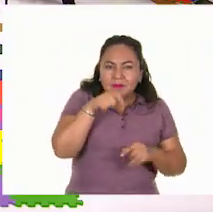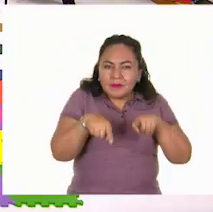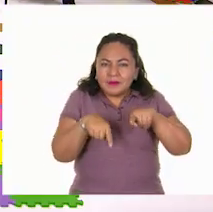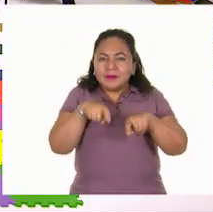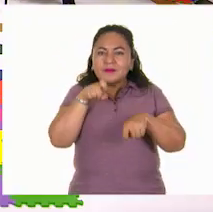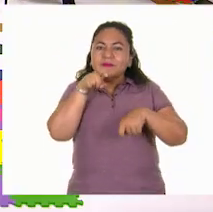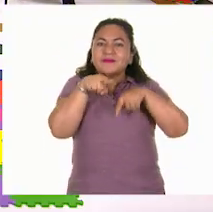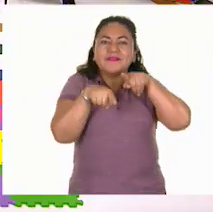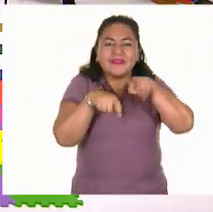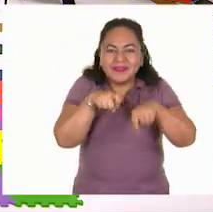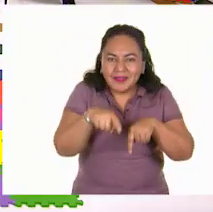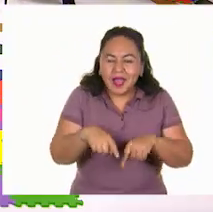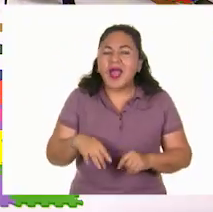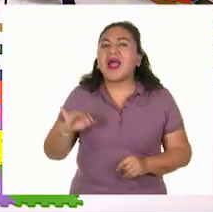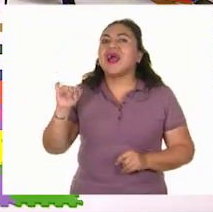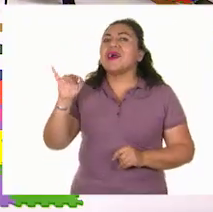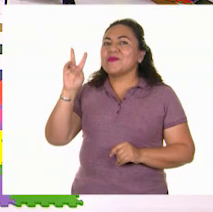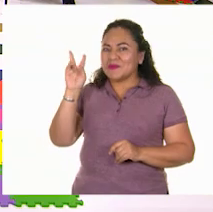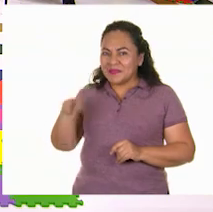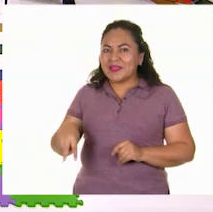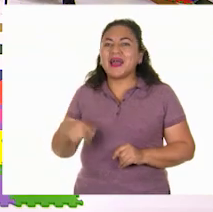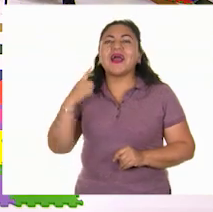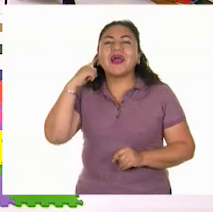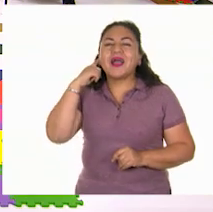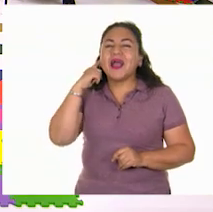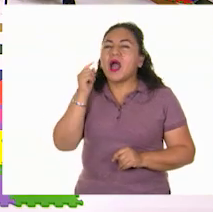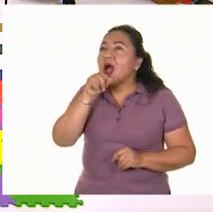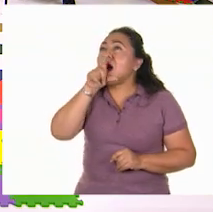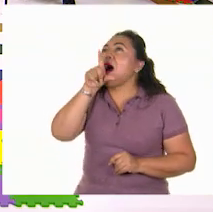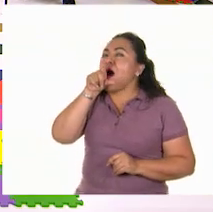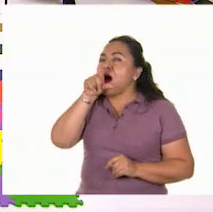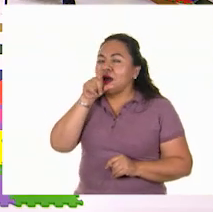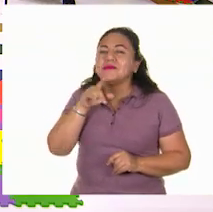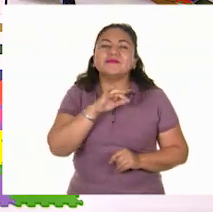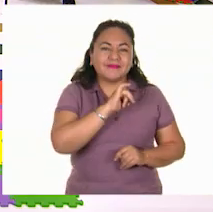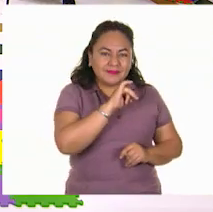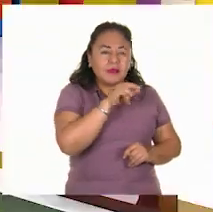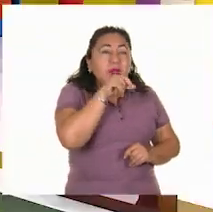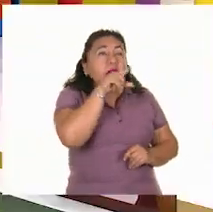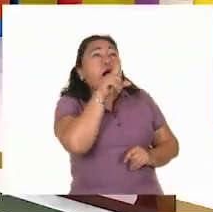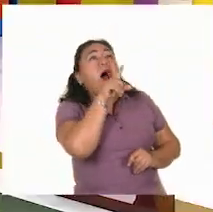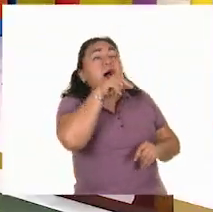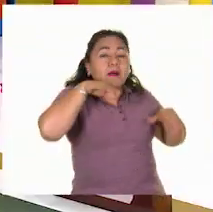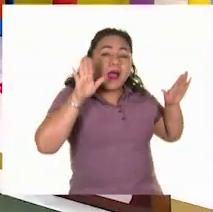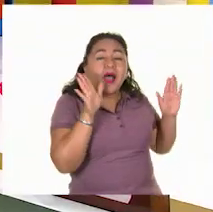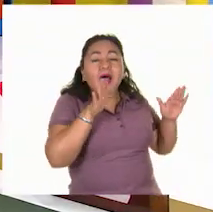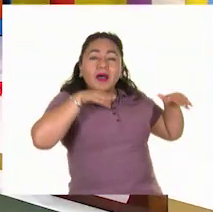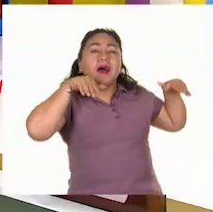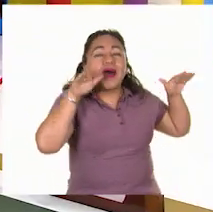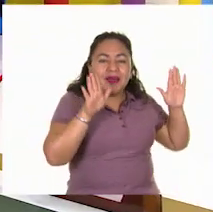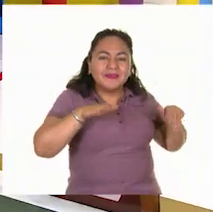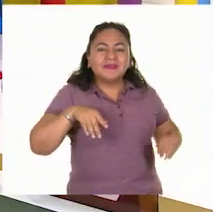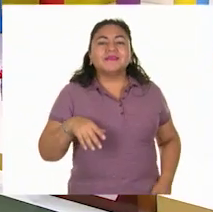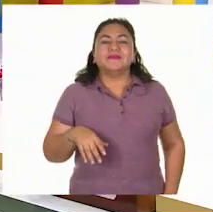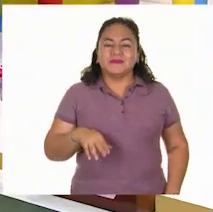Es verdad, y le puso una voz de pajarraco. Sí, de pajarraco, pajarraco, pajarraco.